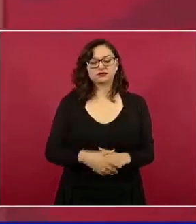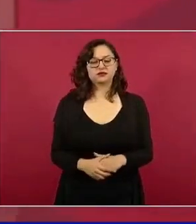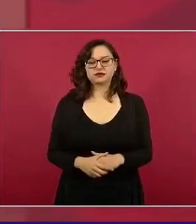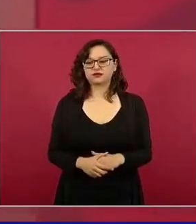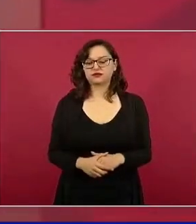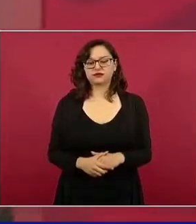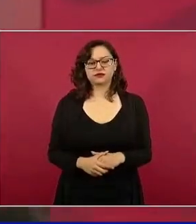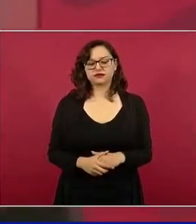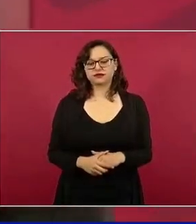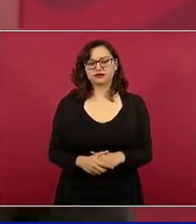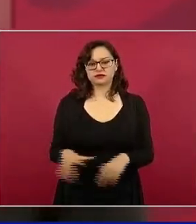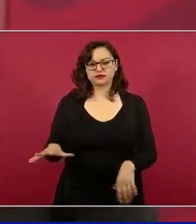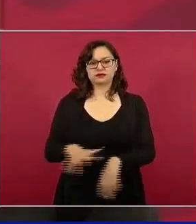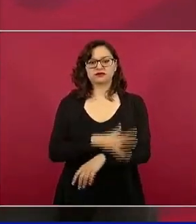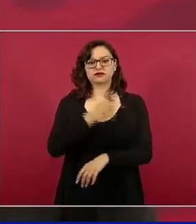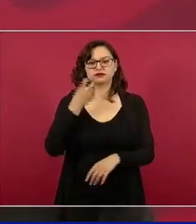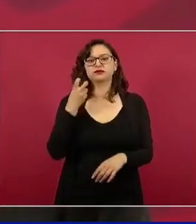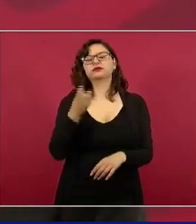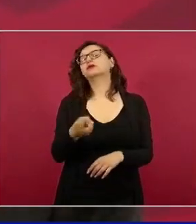más